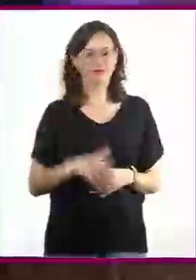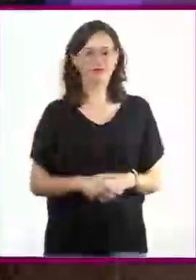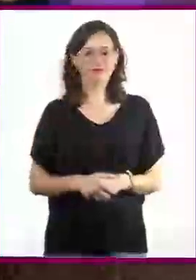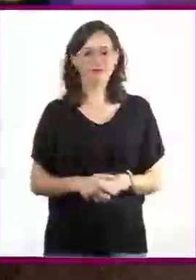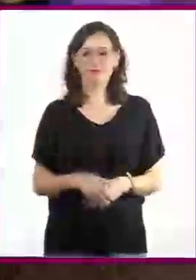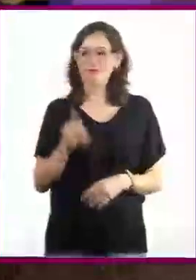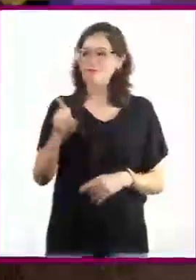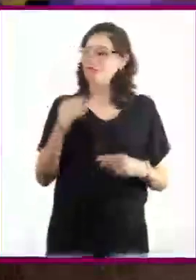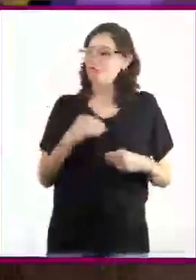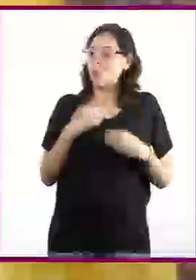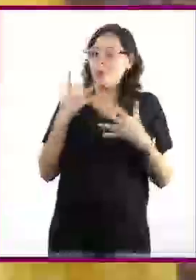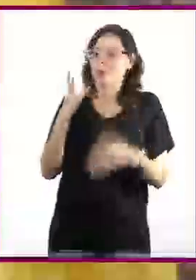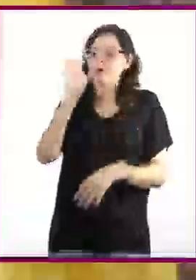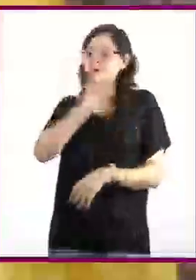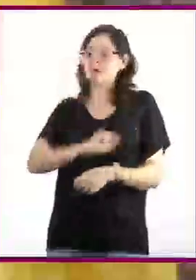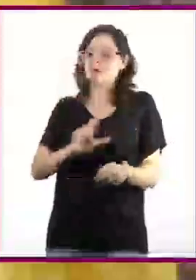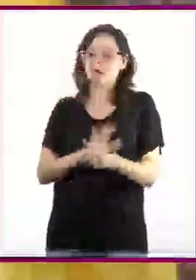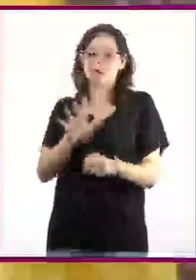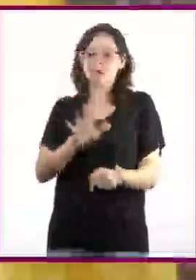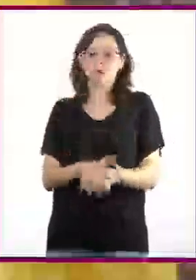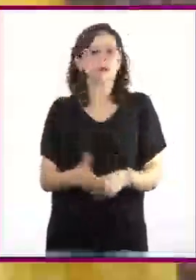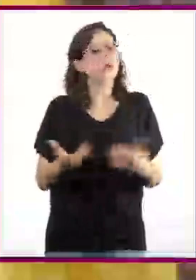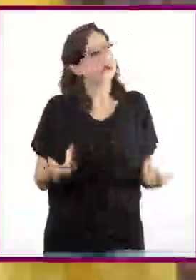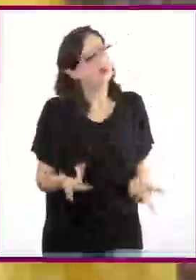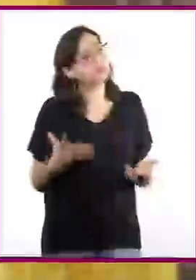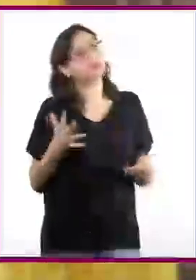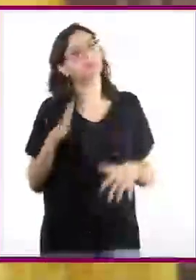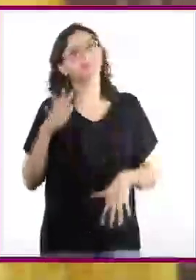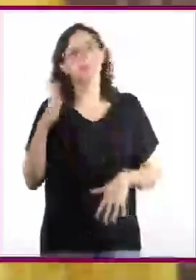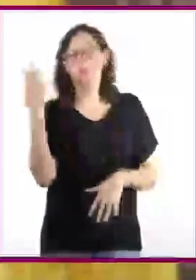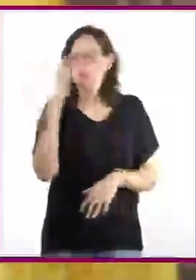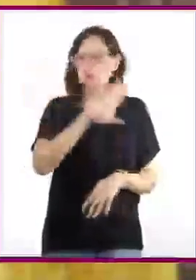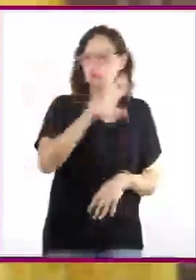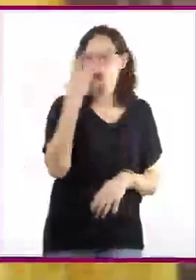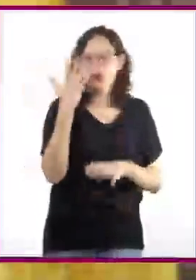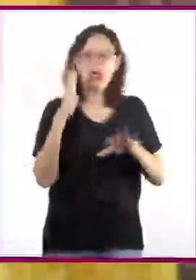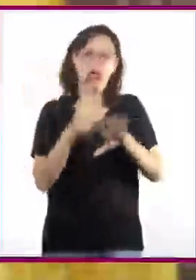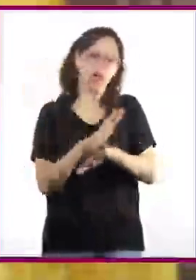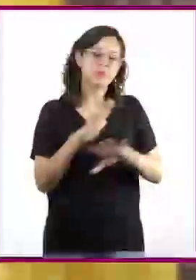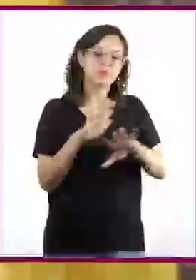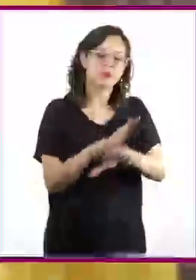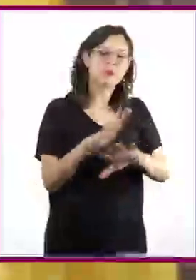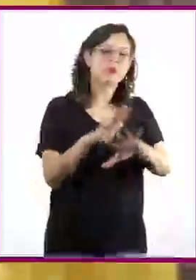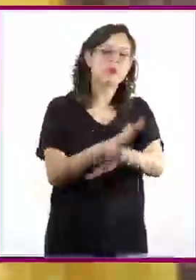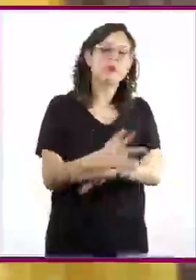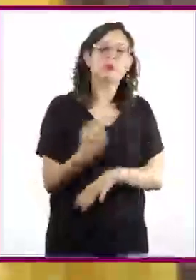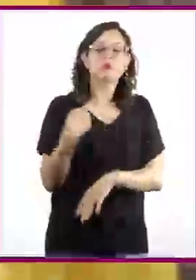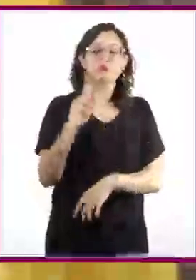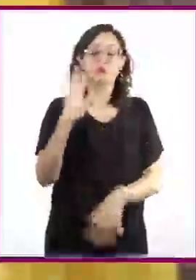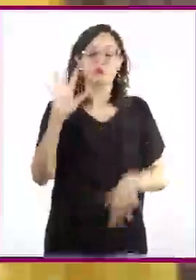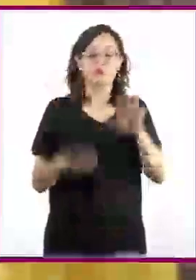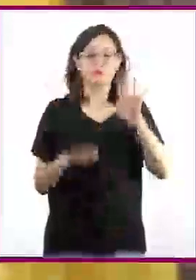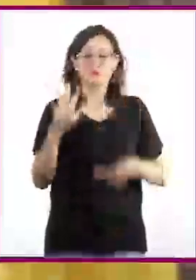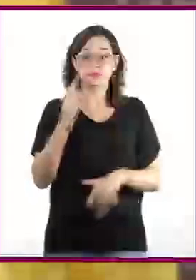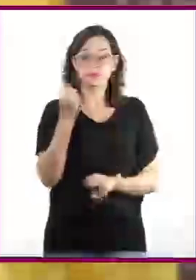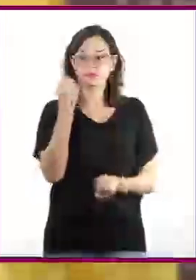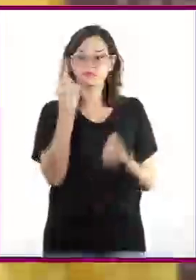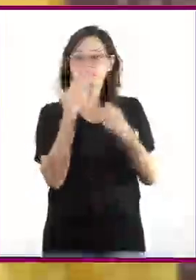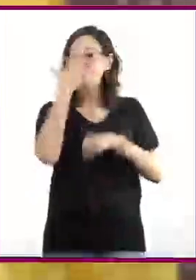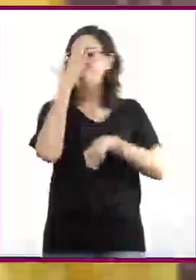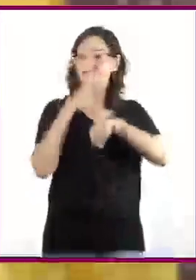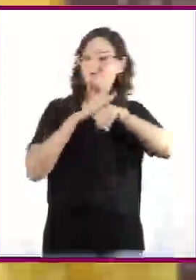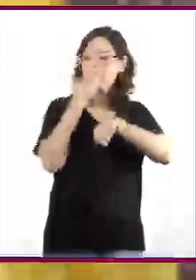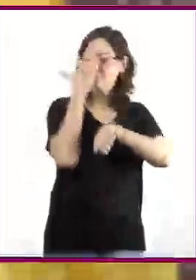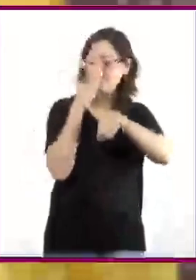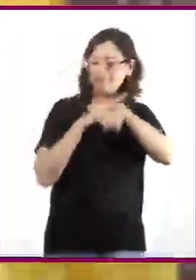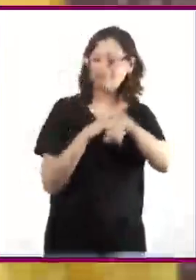¿Cuáles son sus poemas favoritos? Van cambiando, pero hay algunos que se van quedando a lo largo de los años que